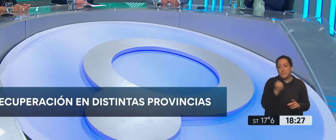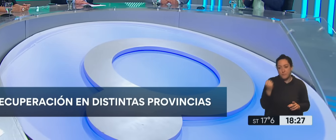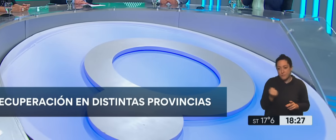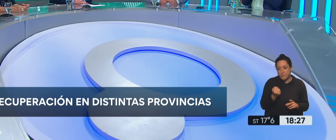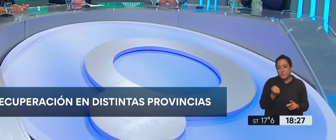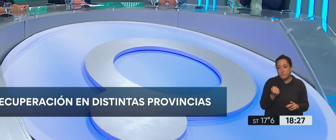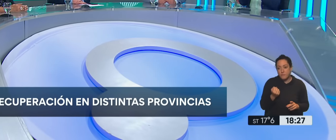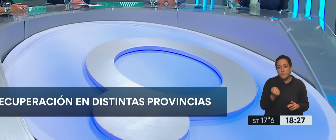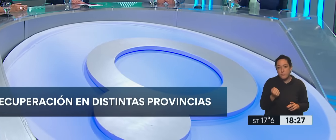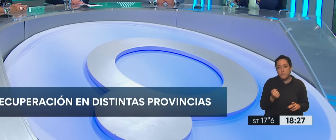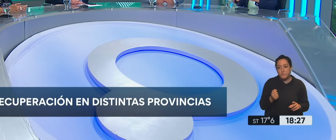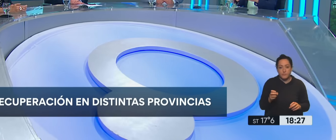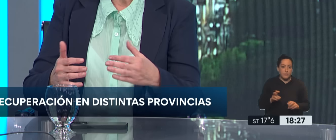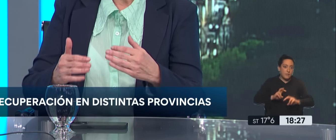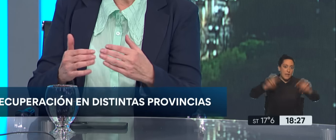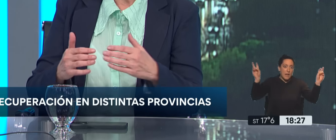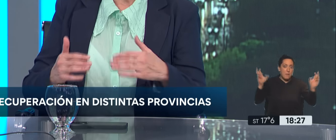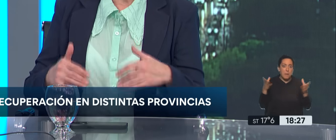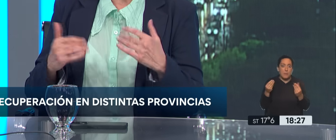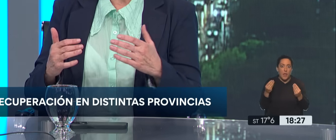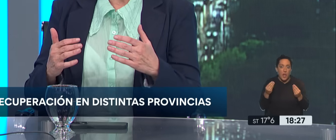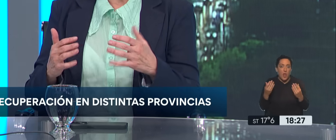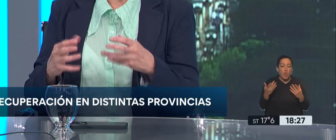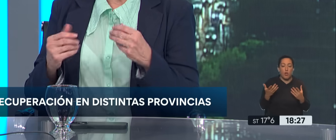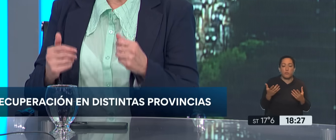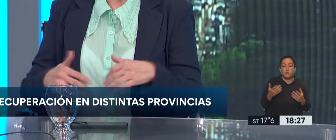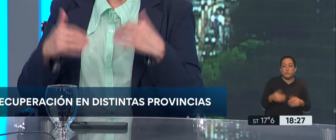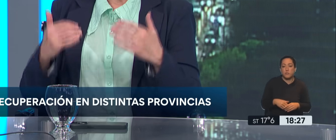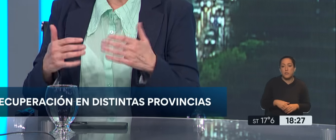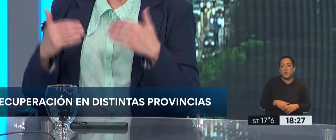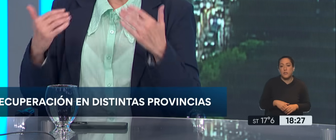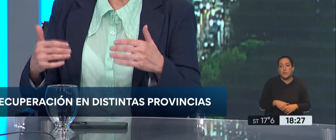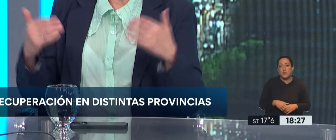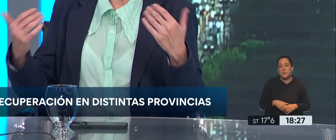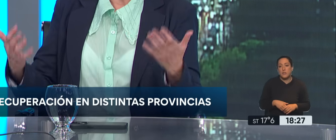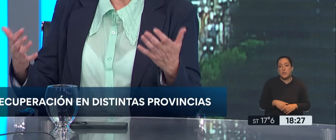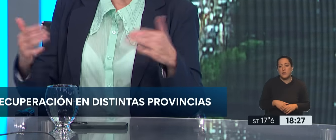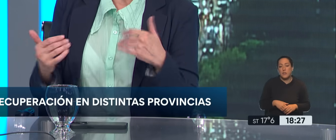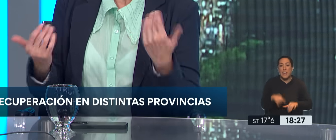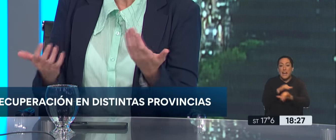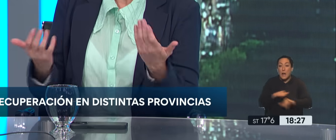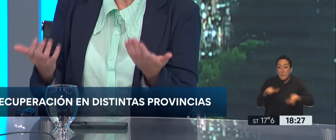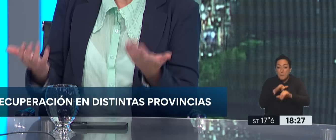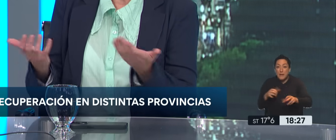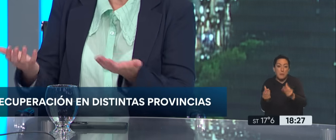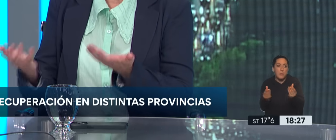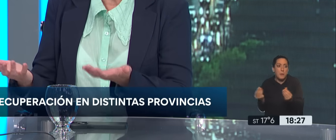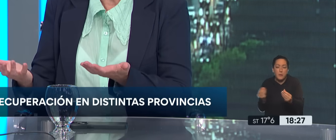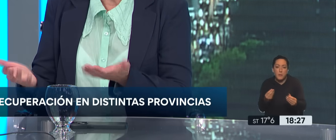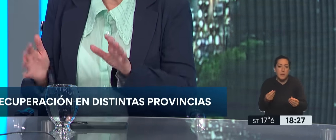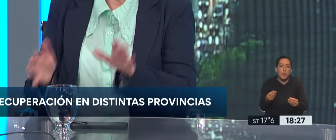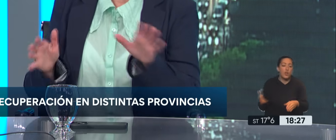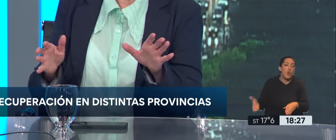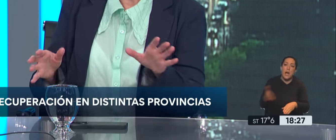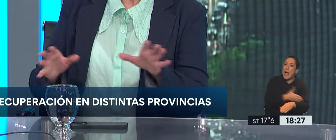se prendieron las alarmas del miedo, y te diría, se prendieron en la ciudadanía antes de que las prenda la campaña, porque ahora se habla mucho de que se viene la campaña del